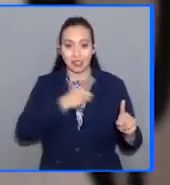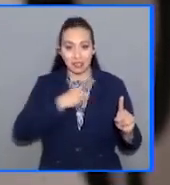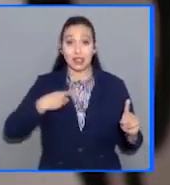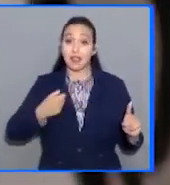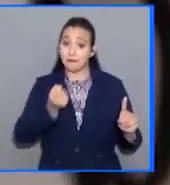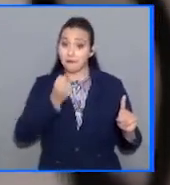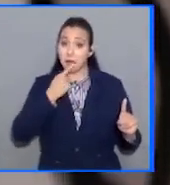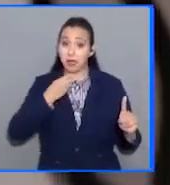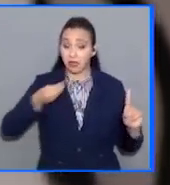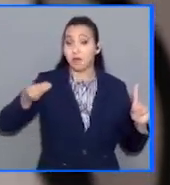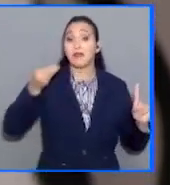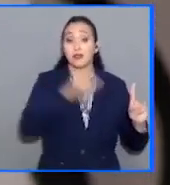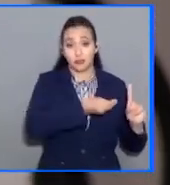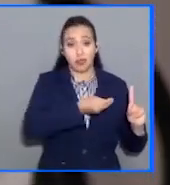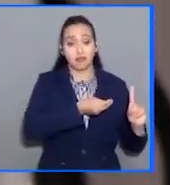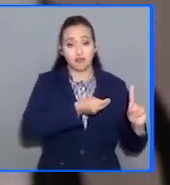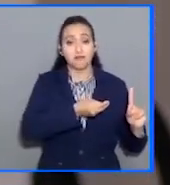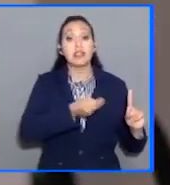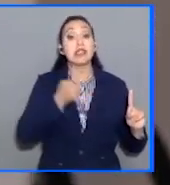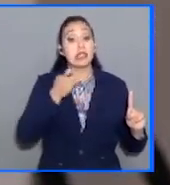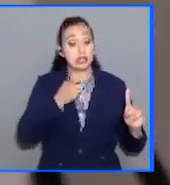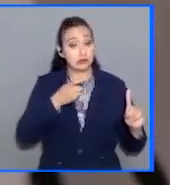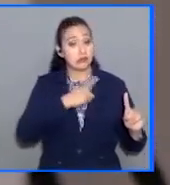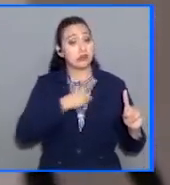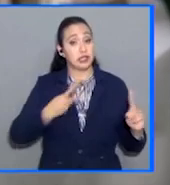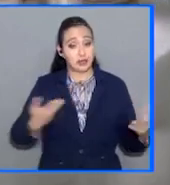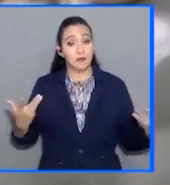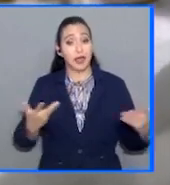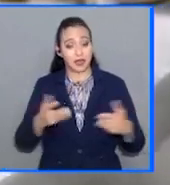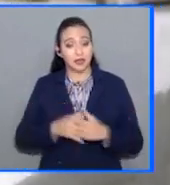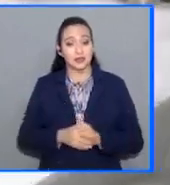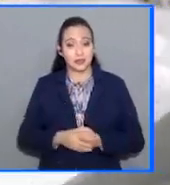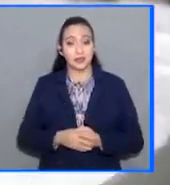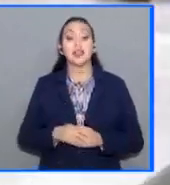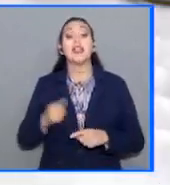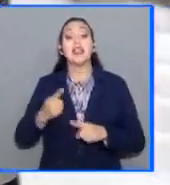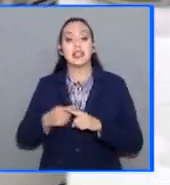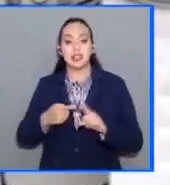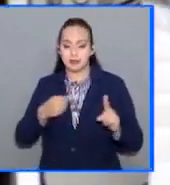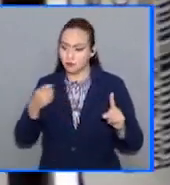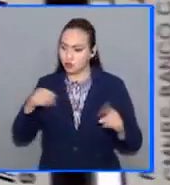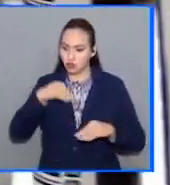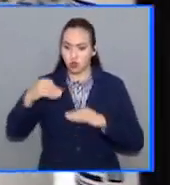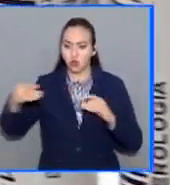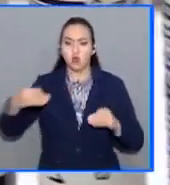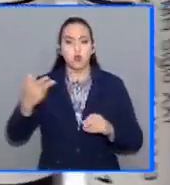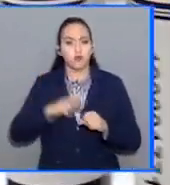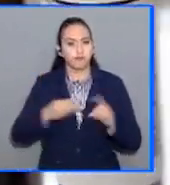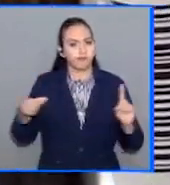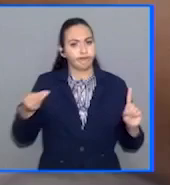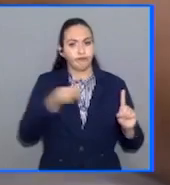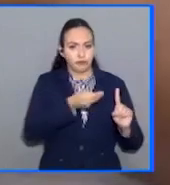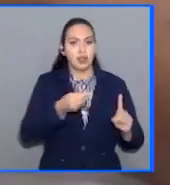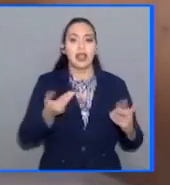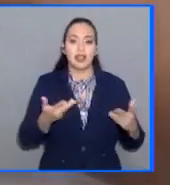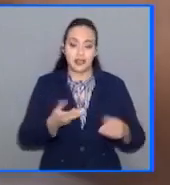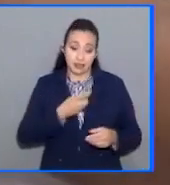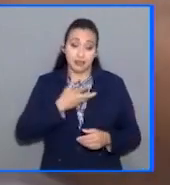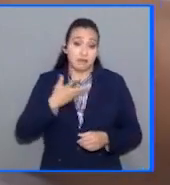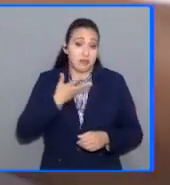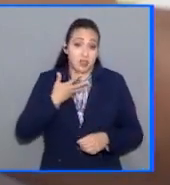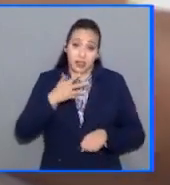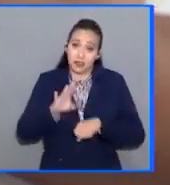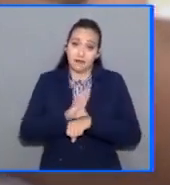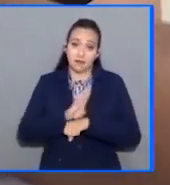brinde la atención médica integral requerida por el solicitante de amparo. Para el canal del Poder Judicial de la Federación,